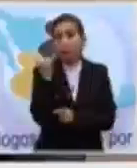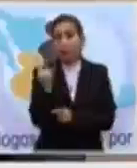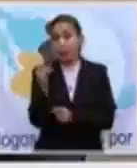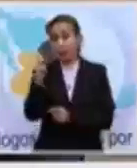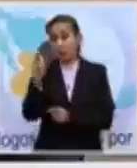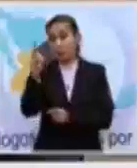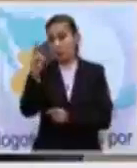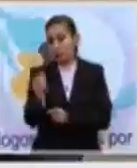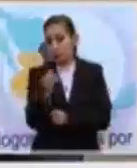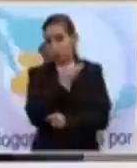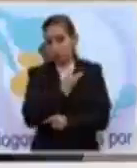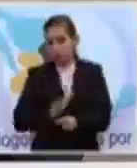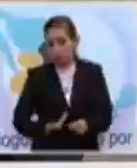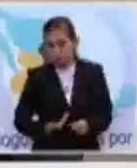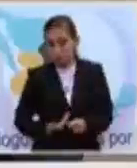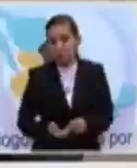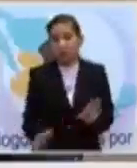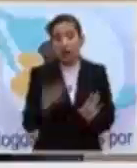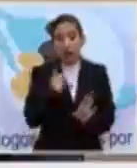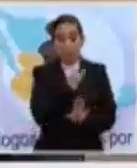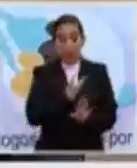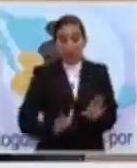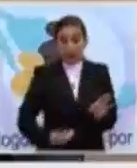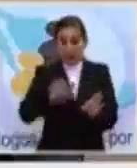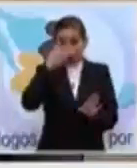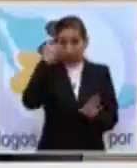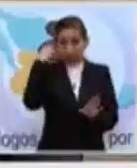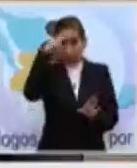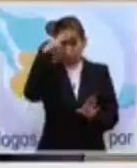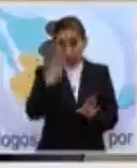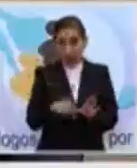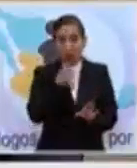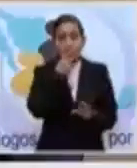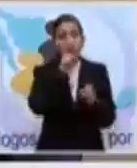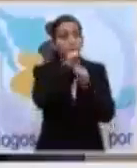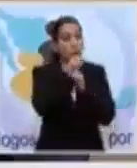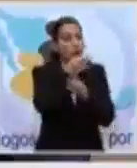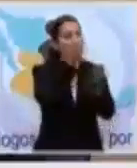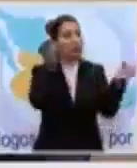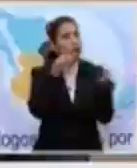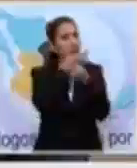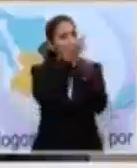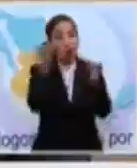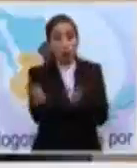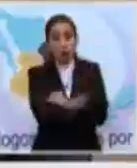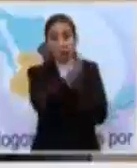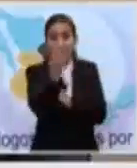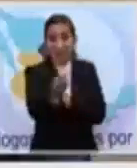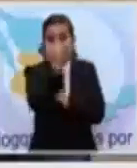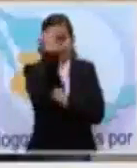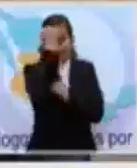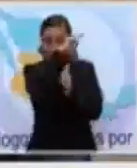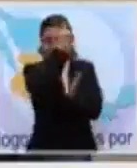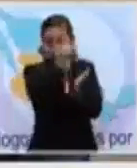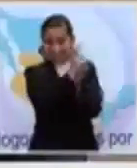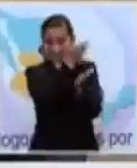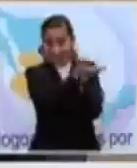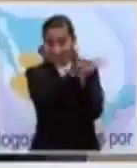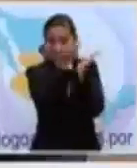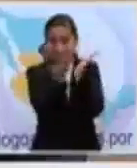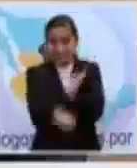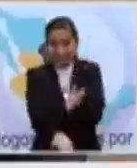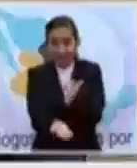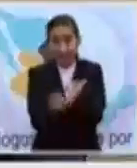Enrique Peña Nieto. El presidente de la República hizo una campaña que ustedes, en la iniciativa suya, doctora